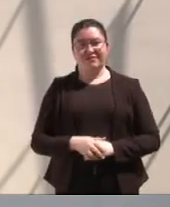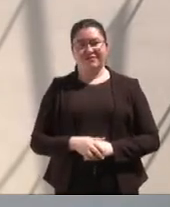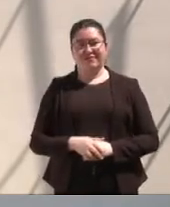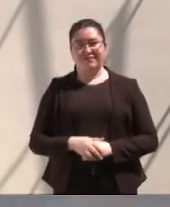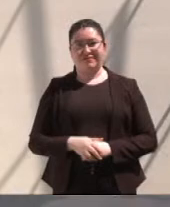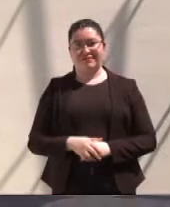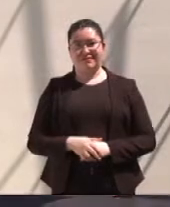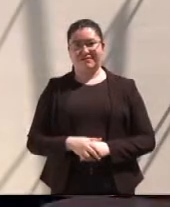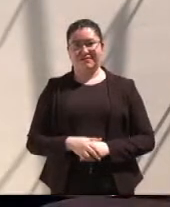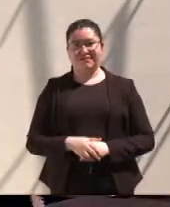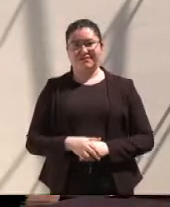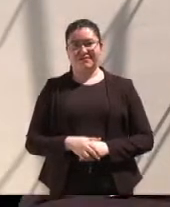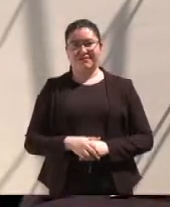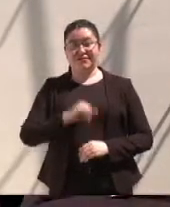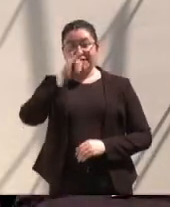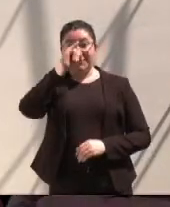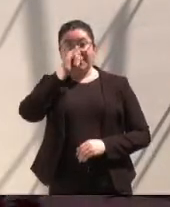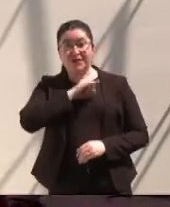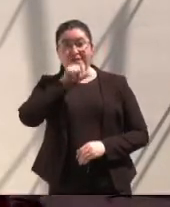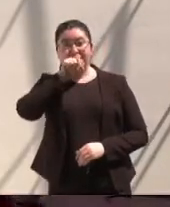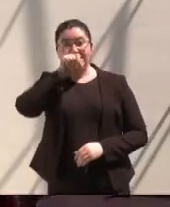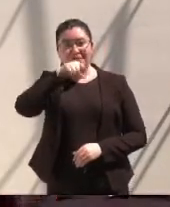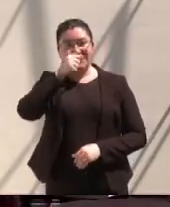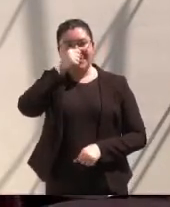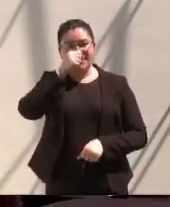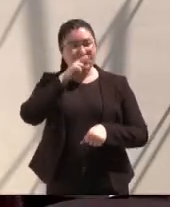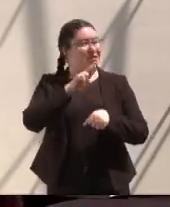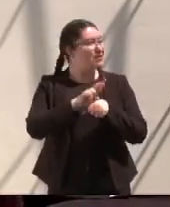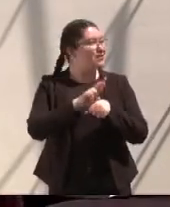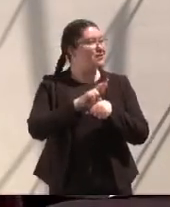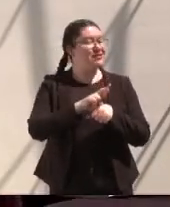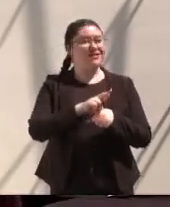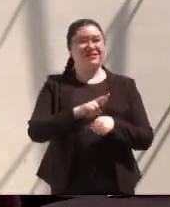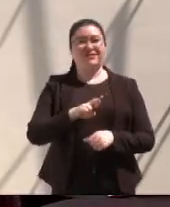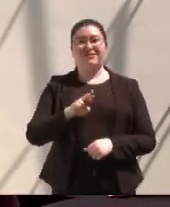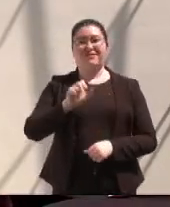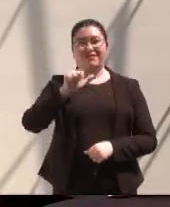el subsecretario Alejandro Encinas Rodríguez.